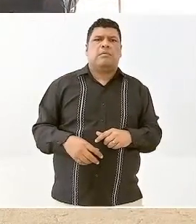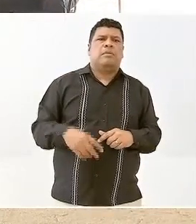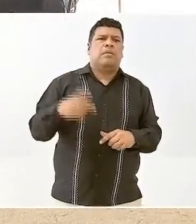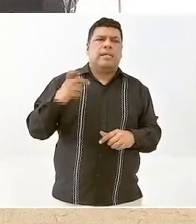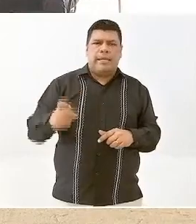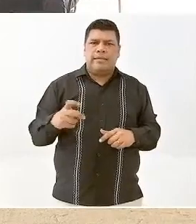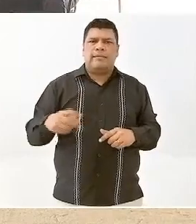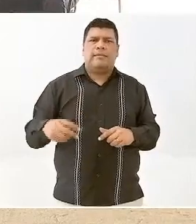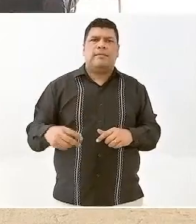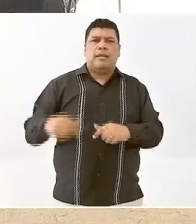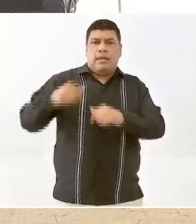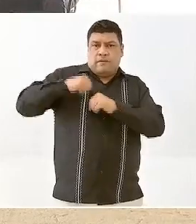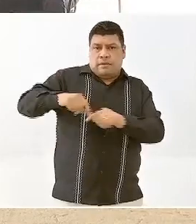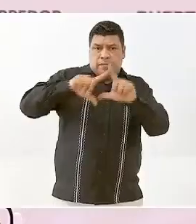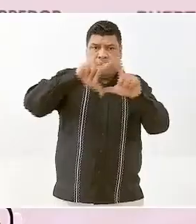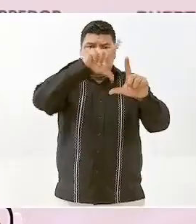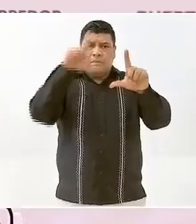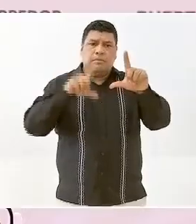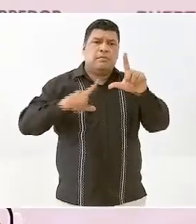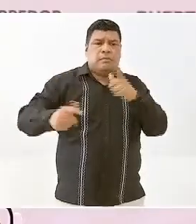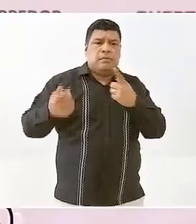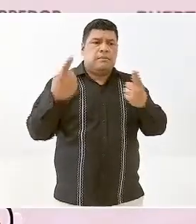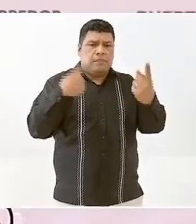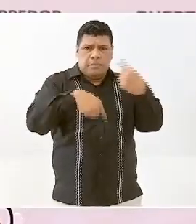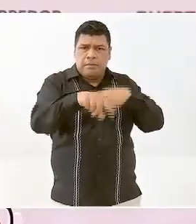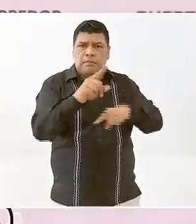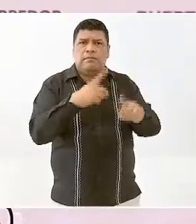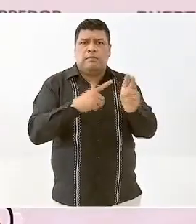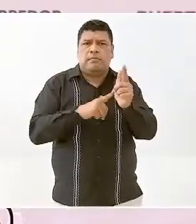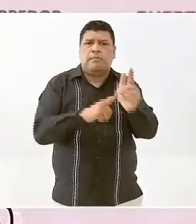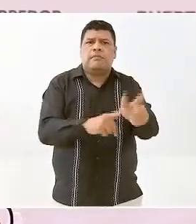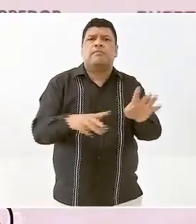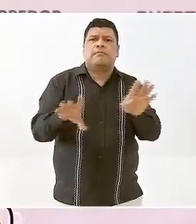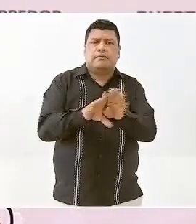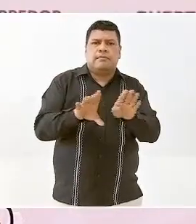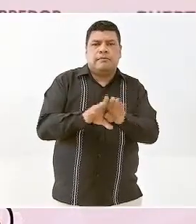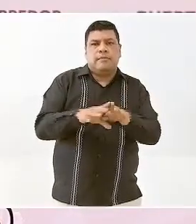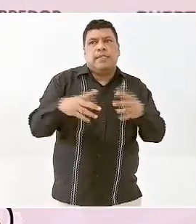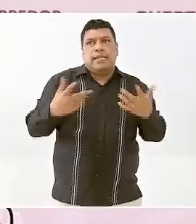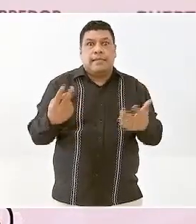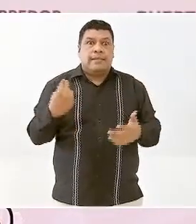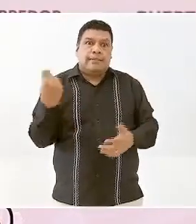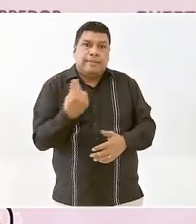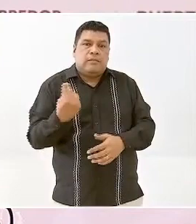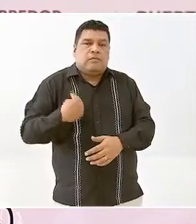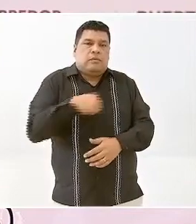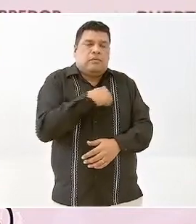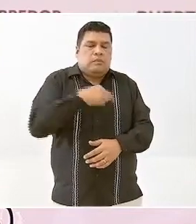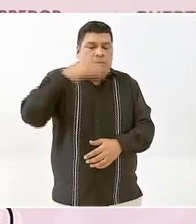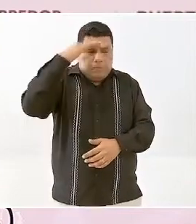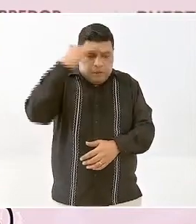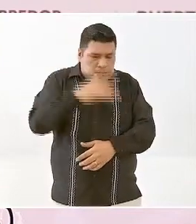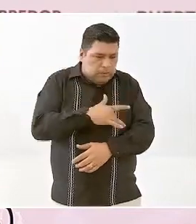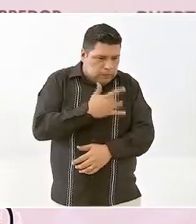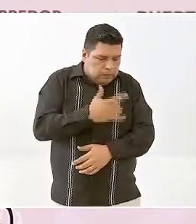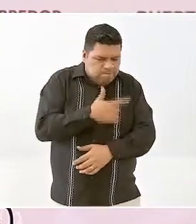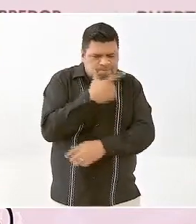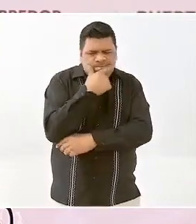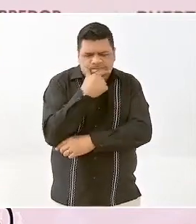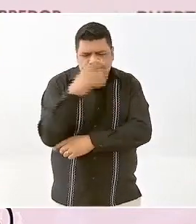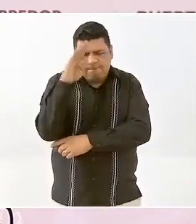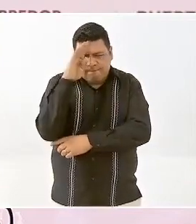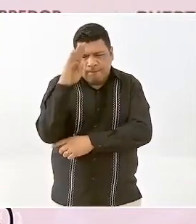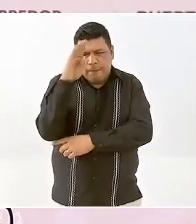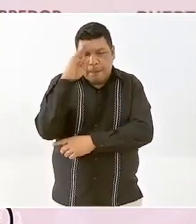bajo el dominio de la nación este proyecto? De ahí que ya tenemos la